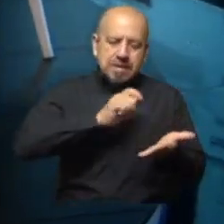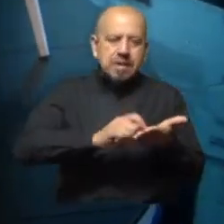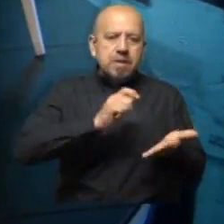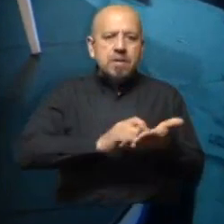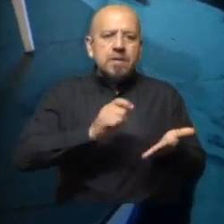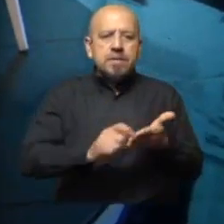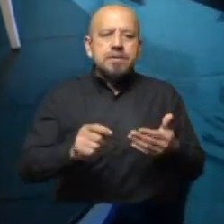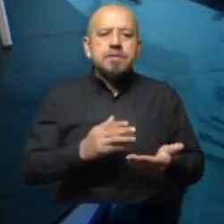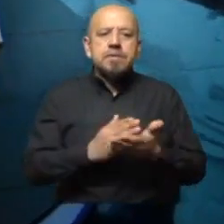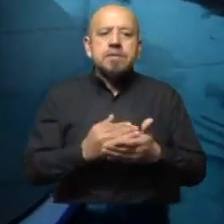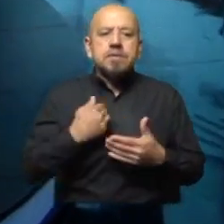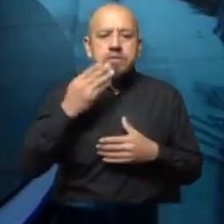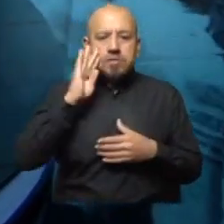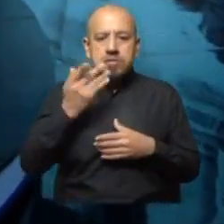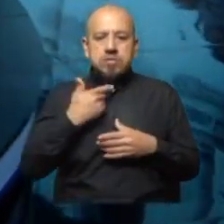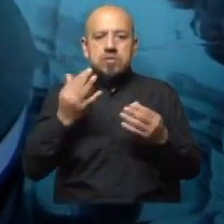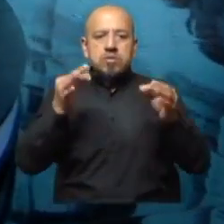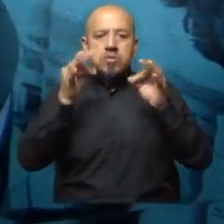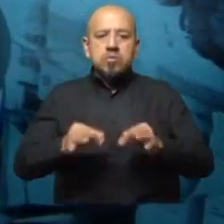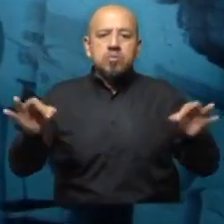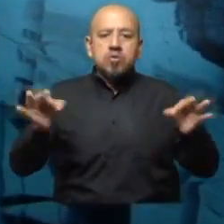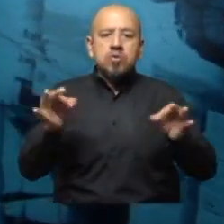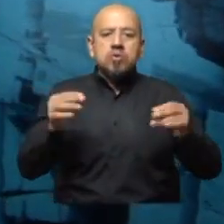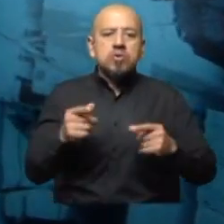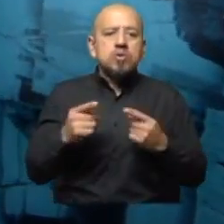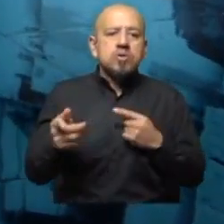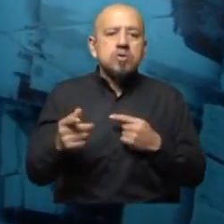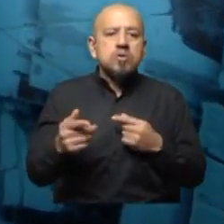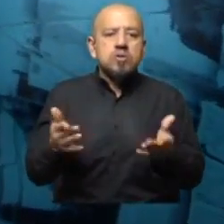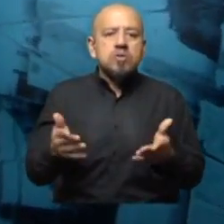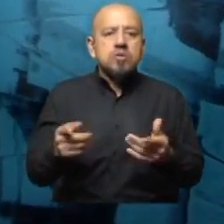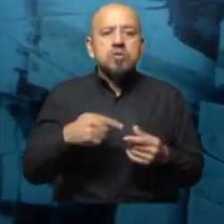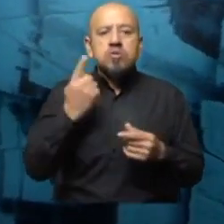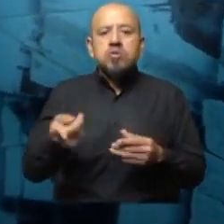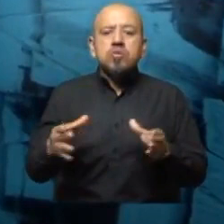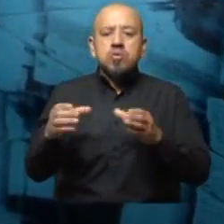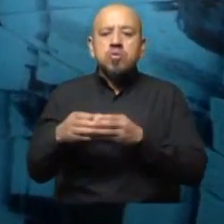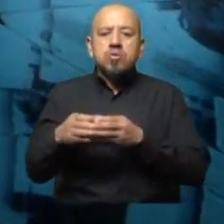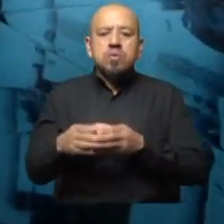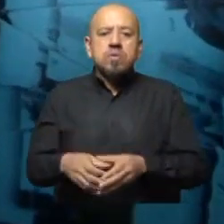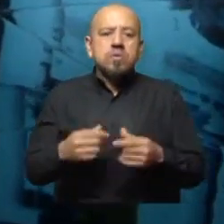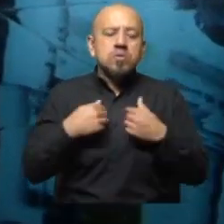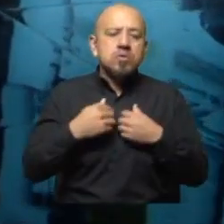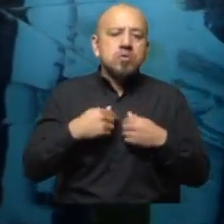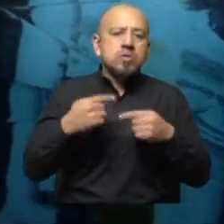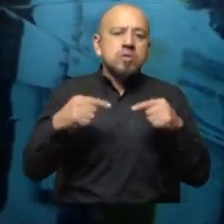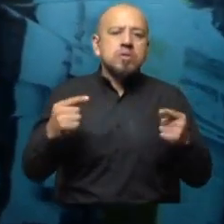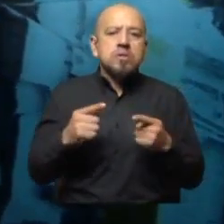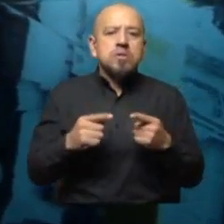siempre me costó reconociendo como músico porque tampoco éste nunca toquen otras bandas o salió a hacer mis cosas viste